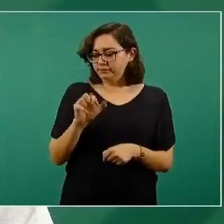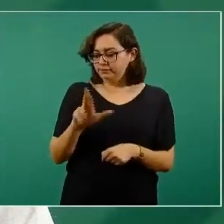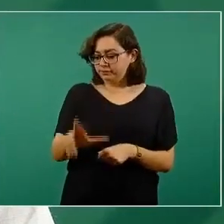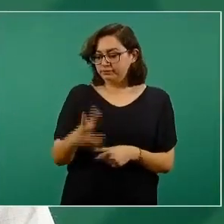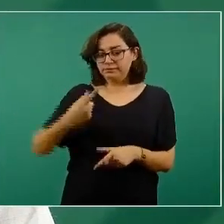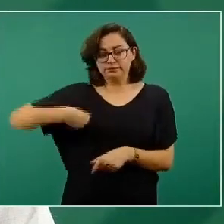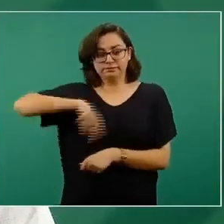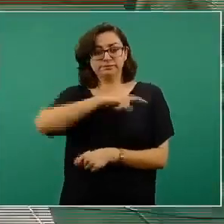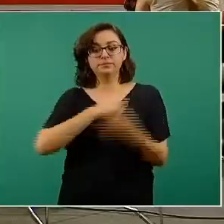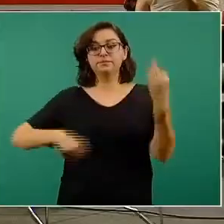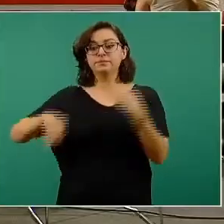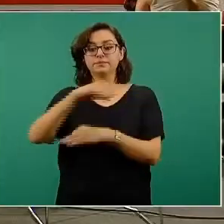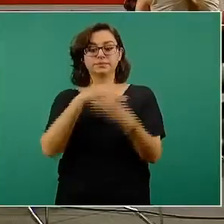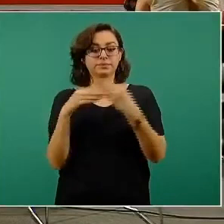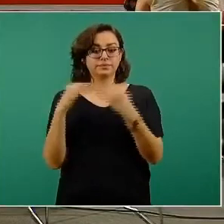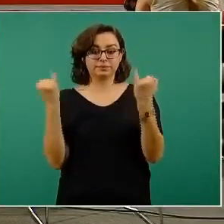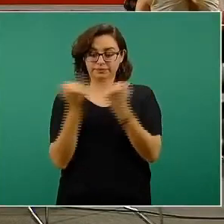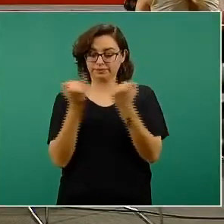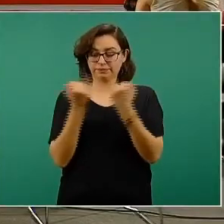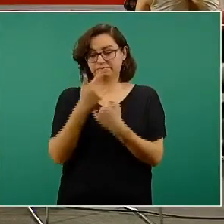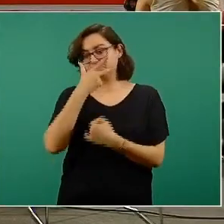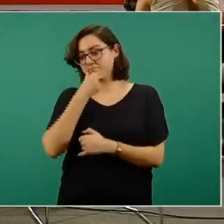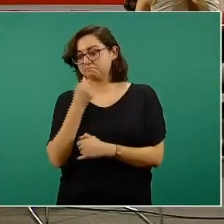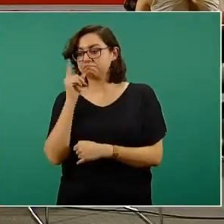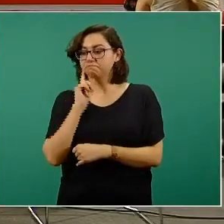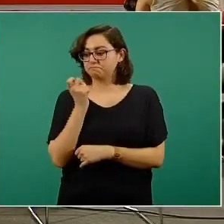somos sus subalternas y subalternos,